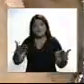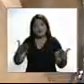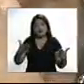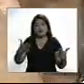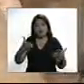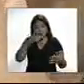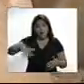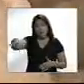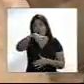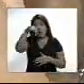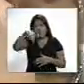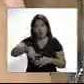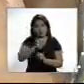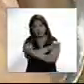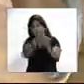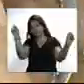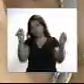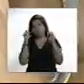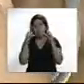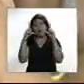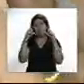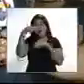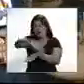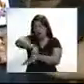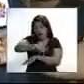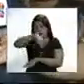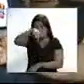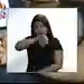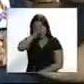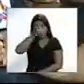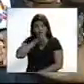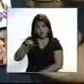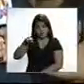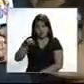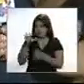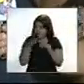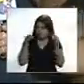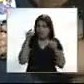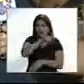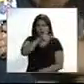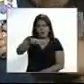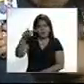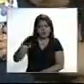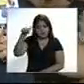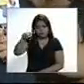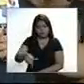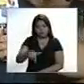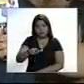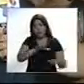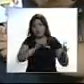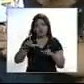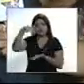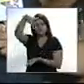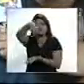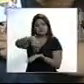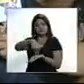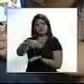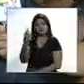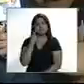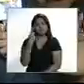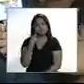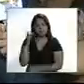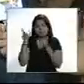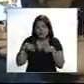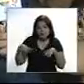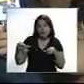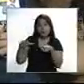el pueblo ha salido desde muy temprano a la calle. Aquí en el Zulia, todos los combatientes de Urdaneta en su puesto de batalla, en su